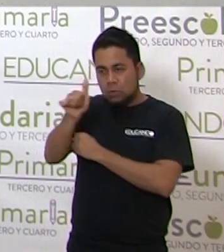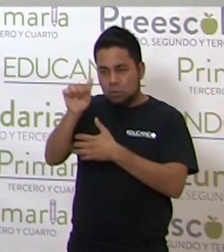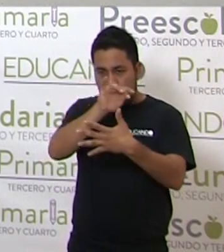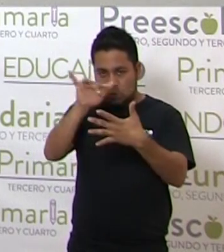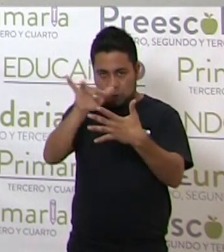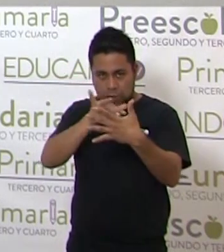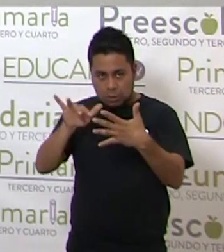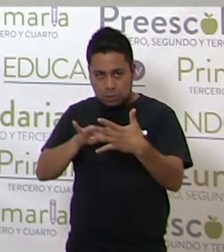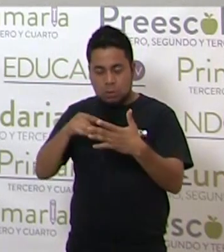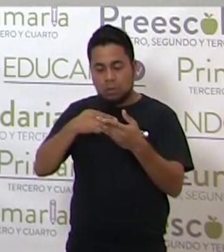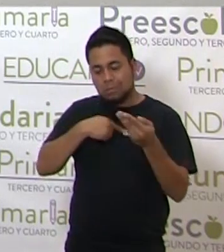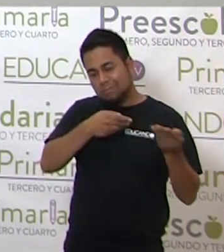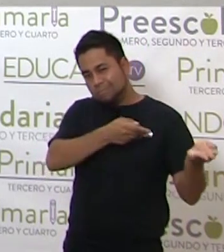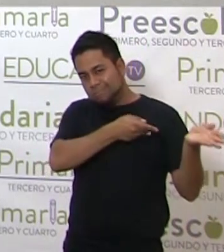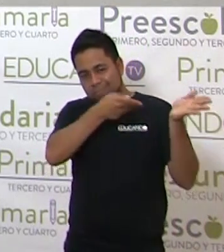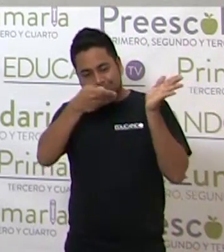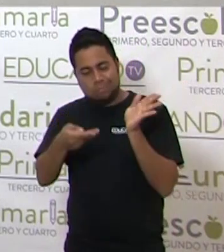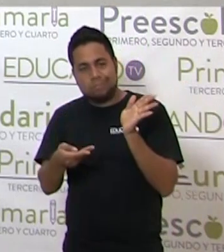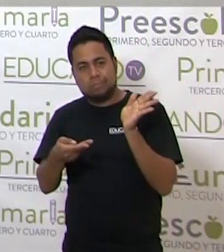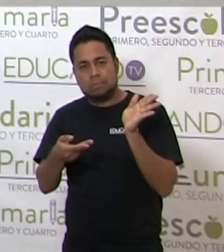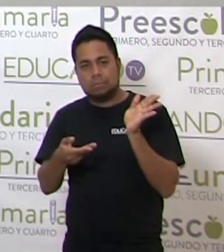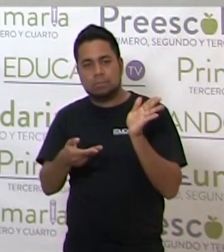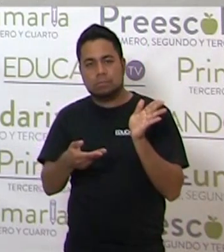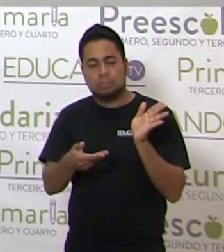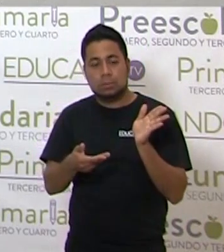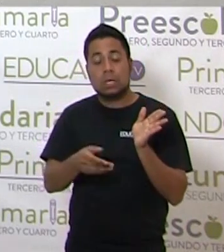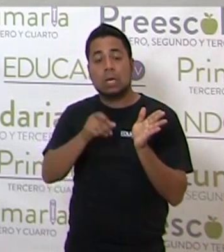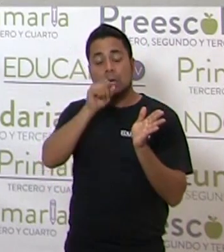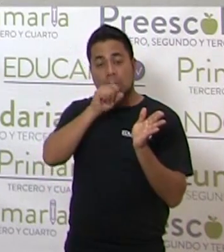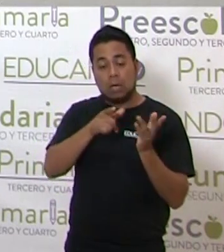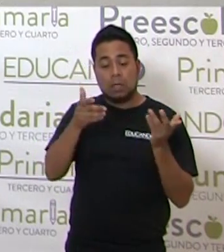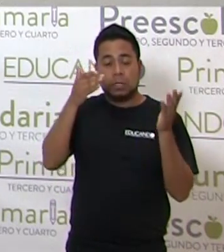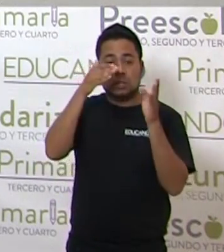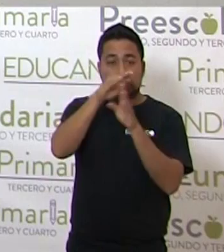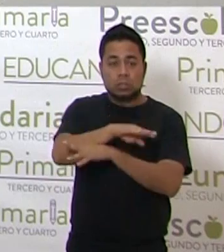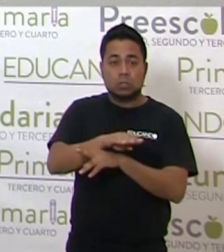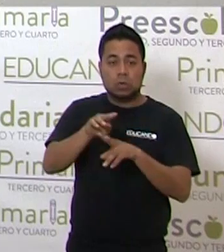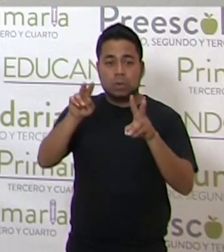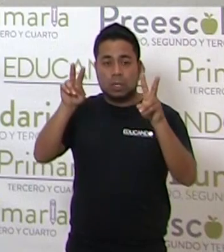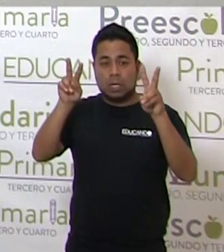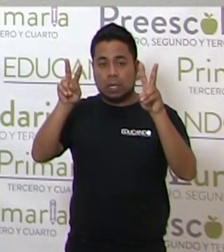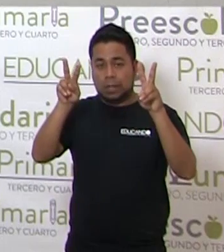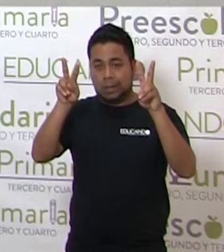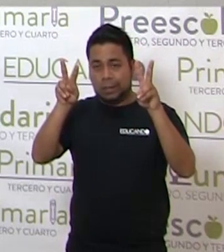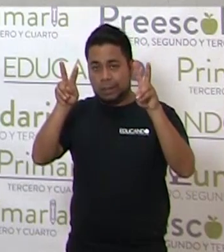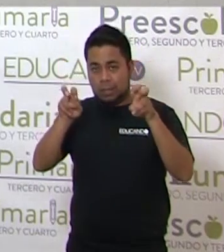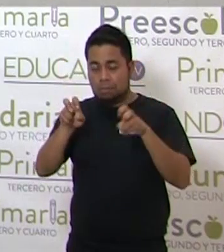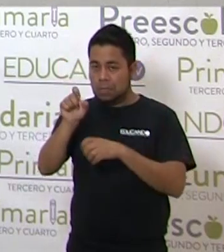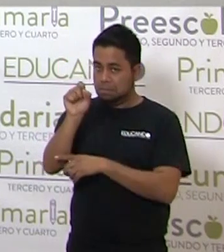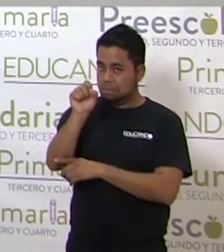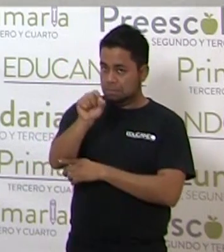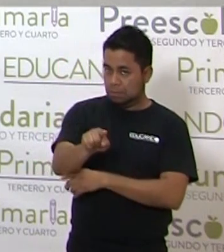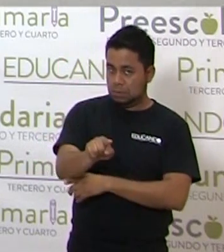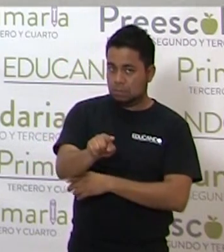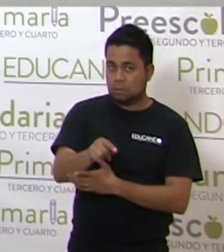expositivo que les traje, que también es sobre el mismo tema,